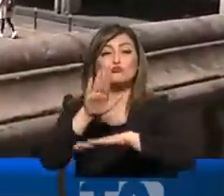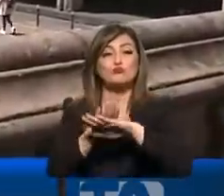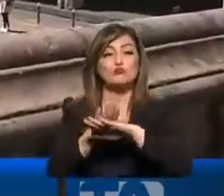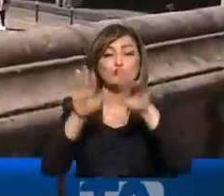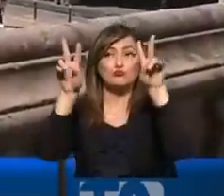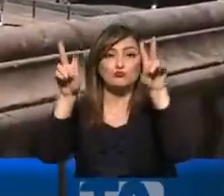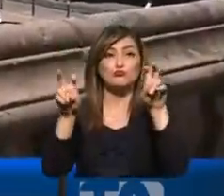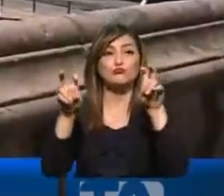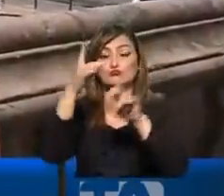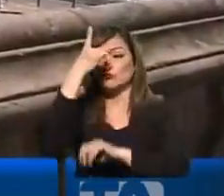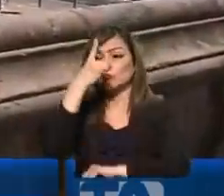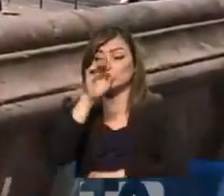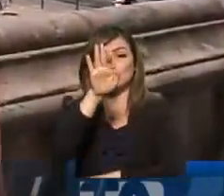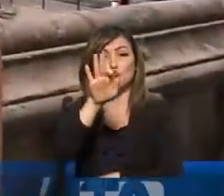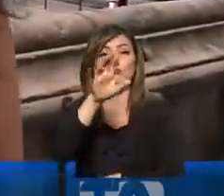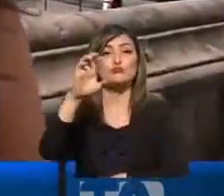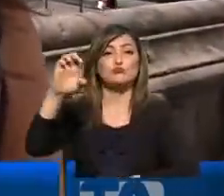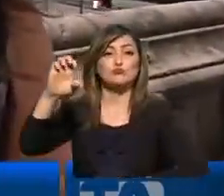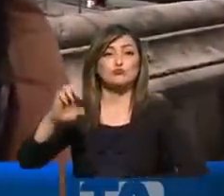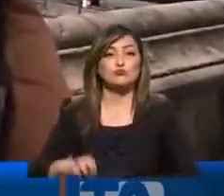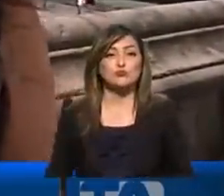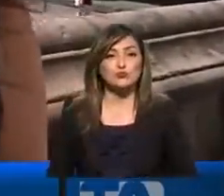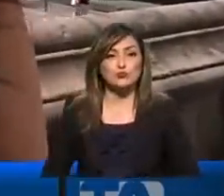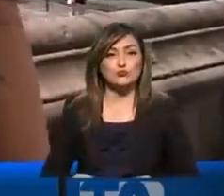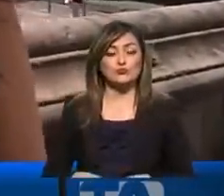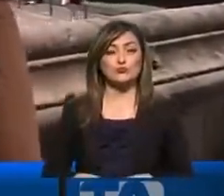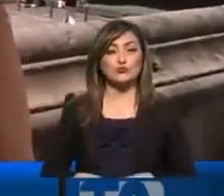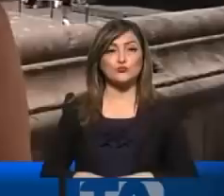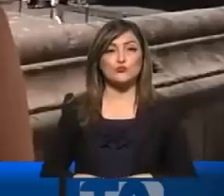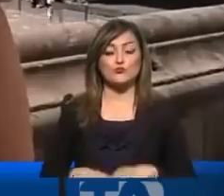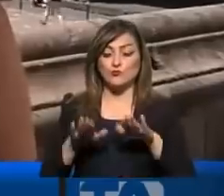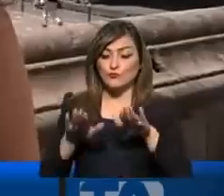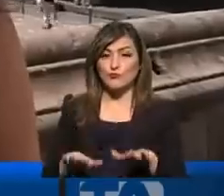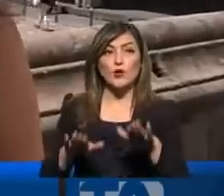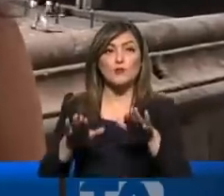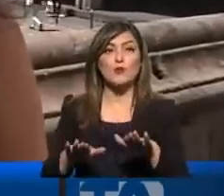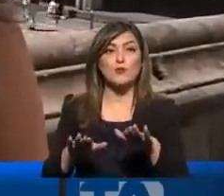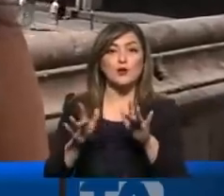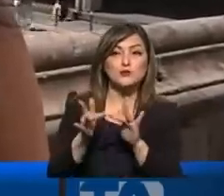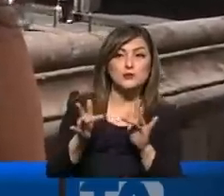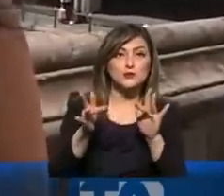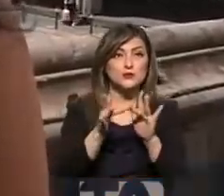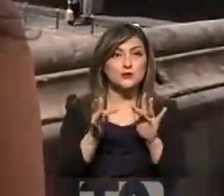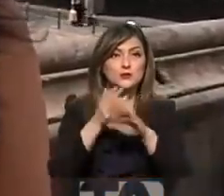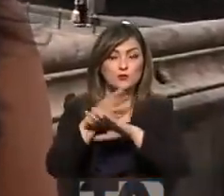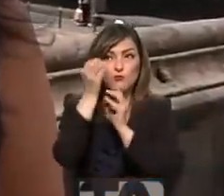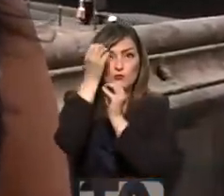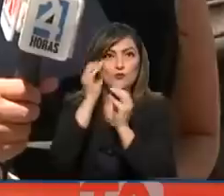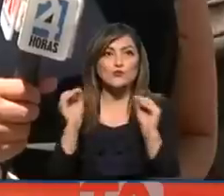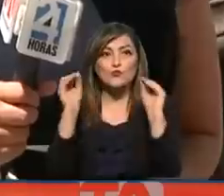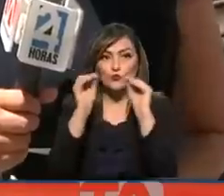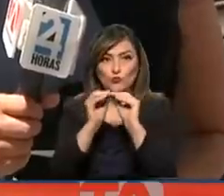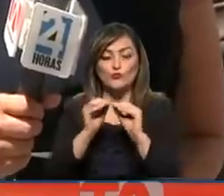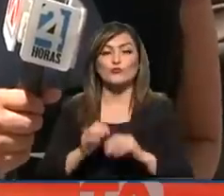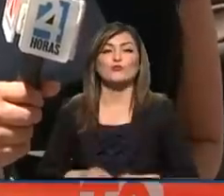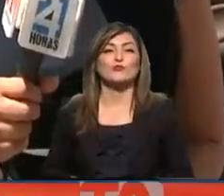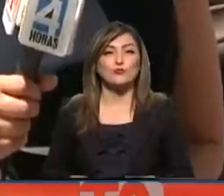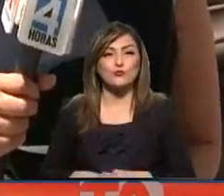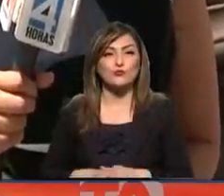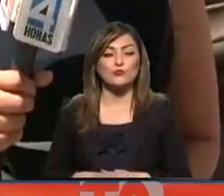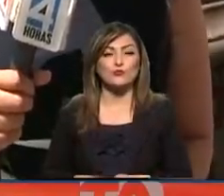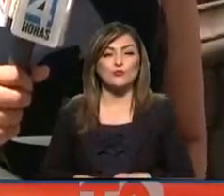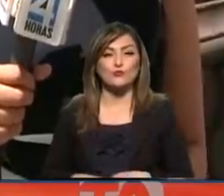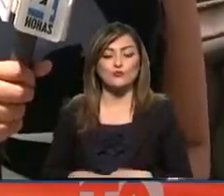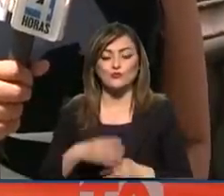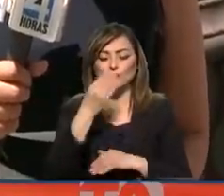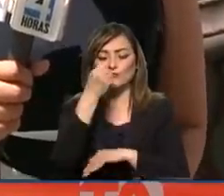sobre este dictamen del TCE. Nosotros nos mantendremos en este punto para continuarles informando en nuestras siguientes